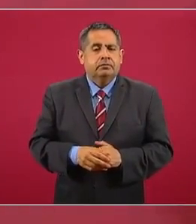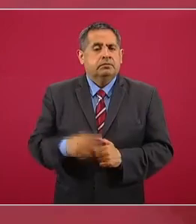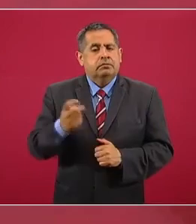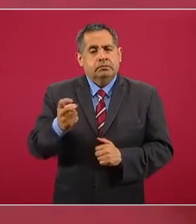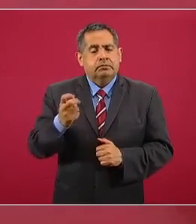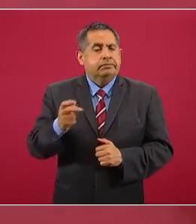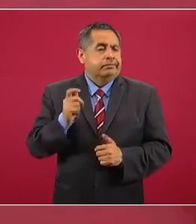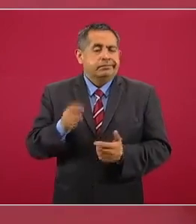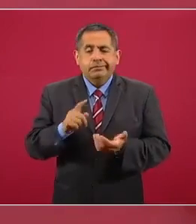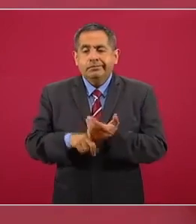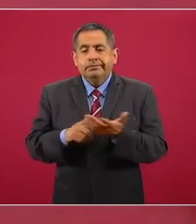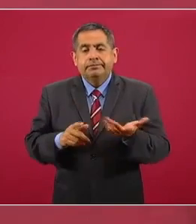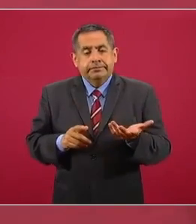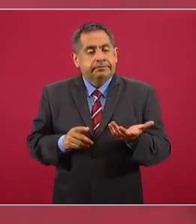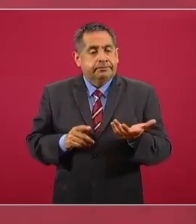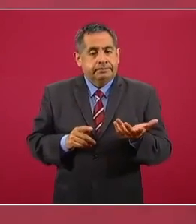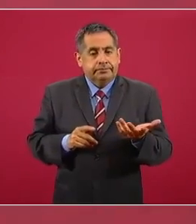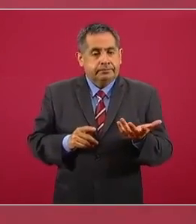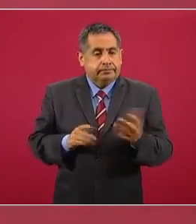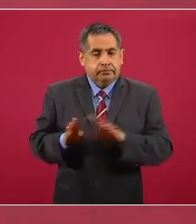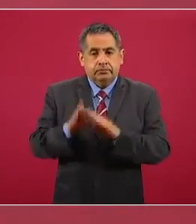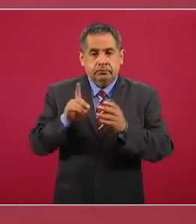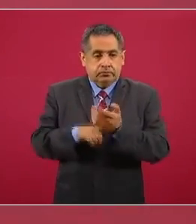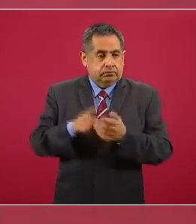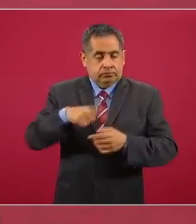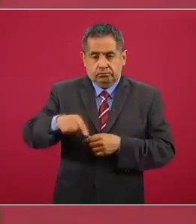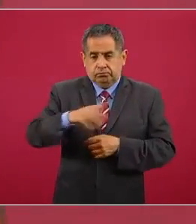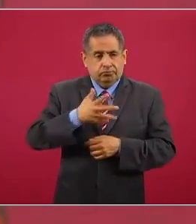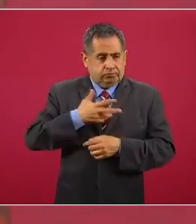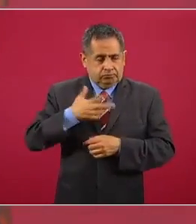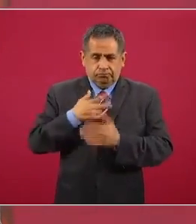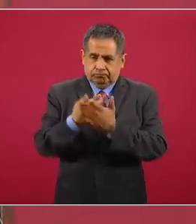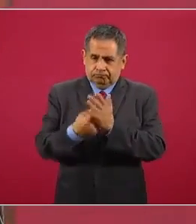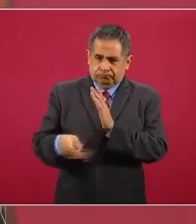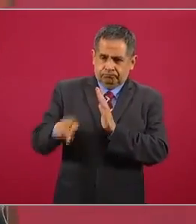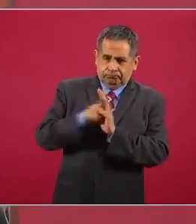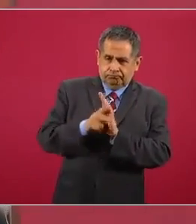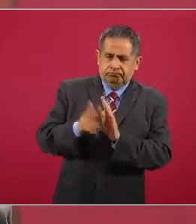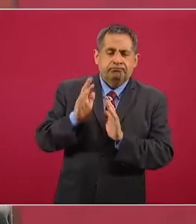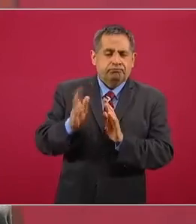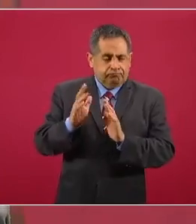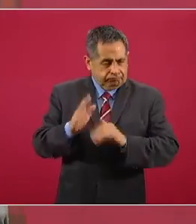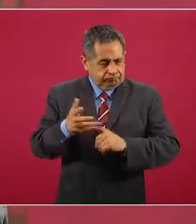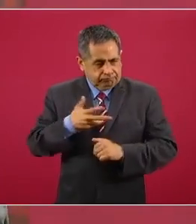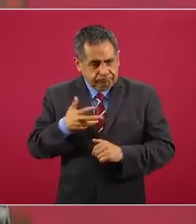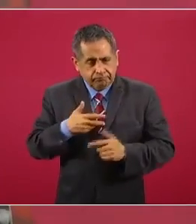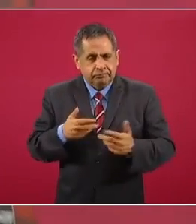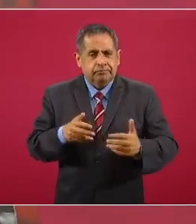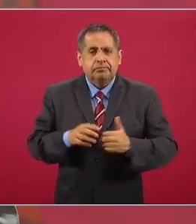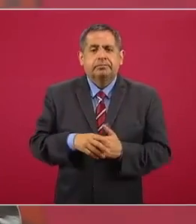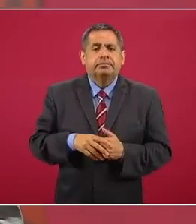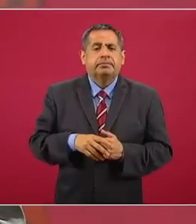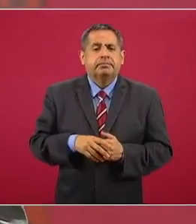Esto significa que ya tienen su plaza, que tienen